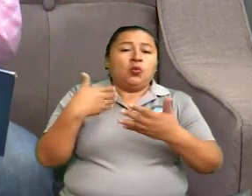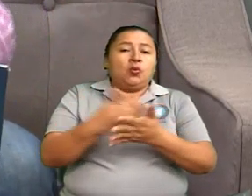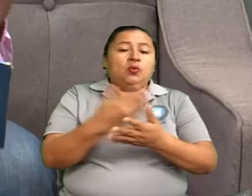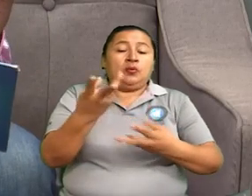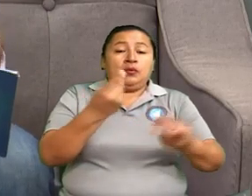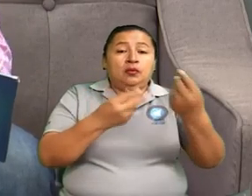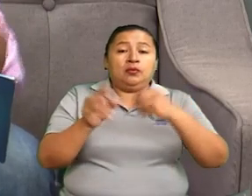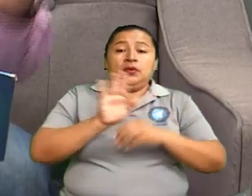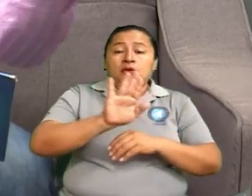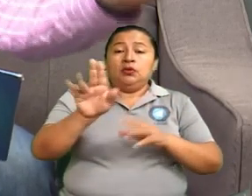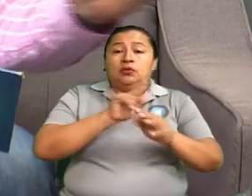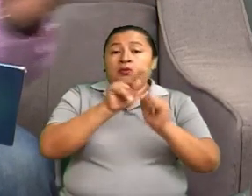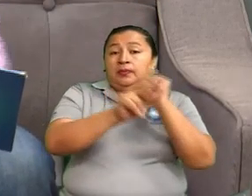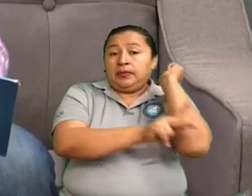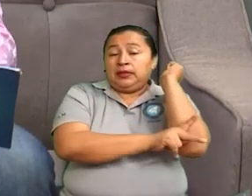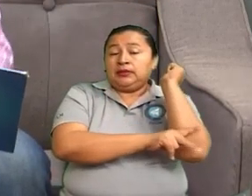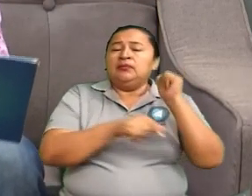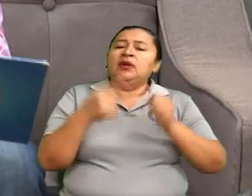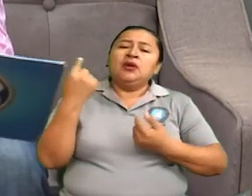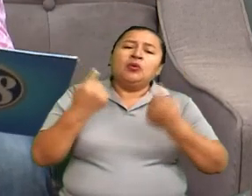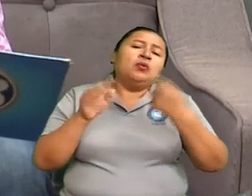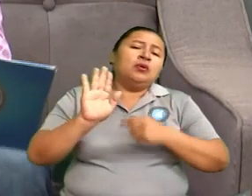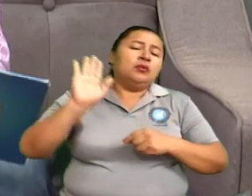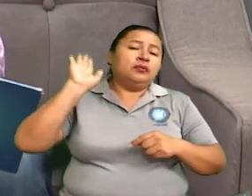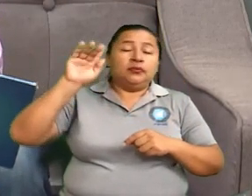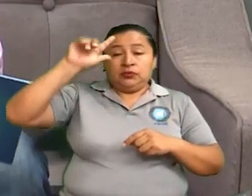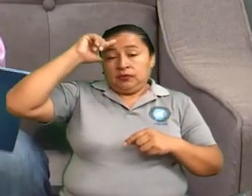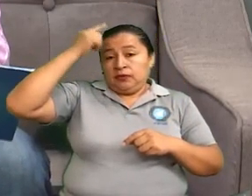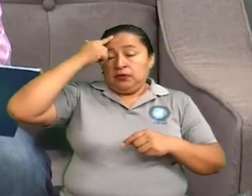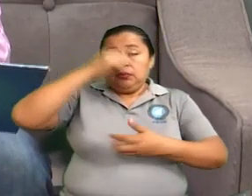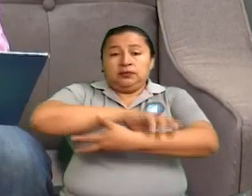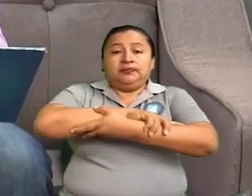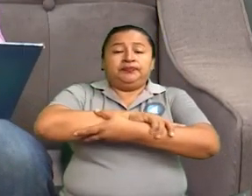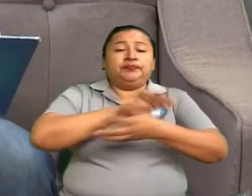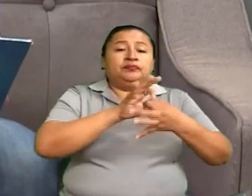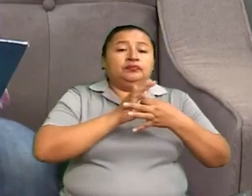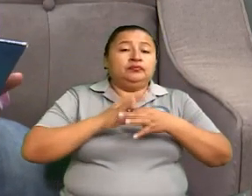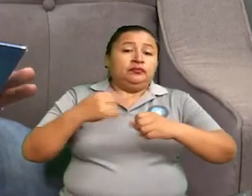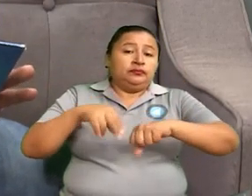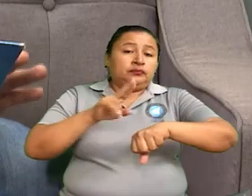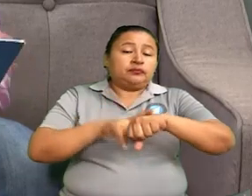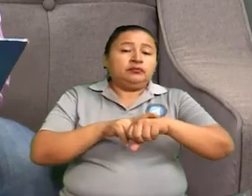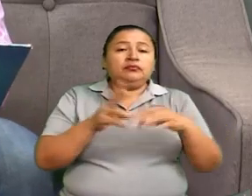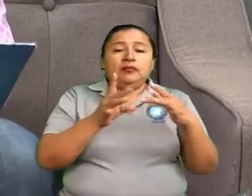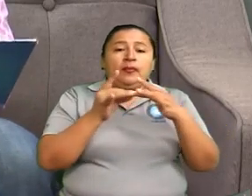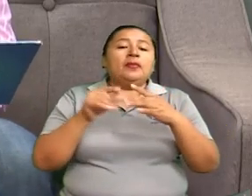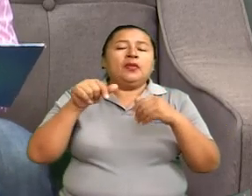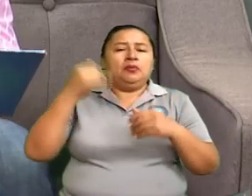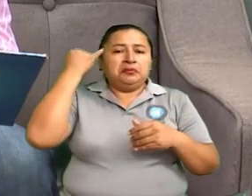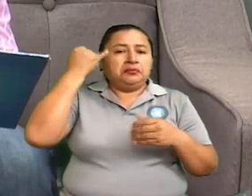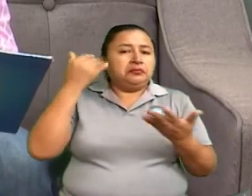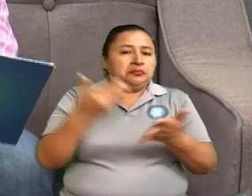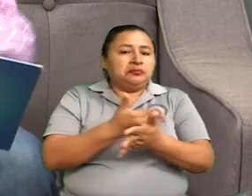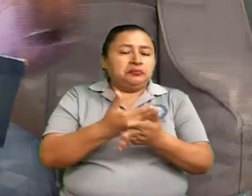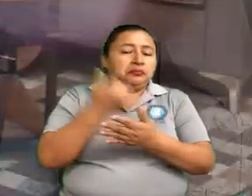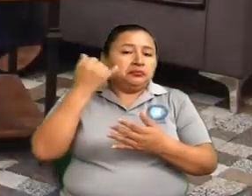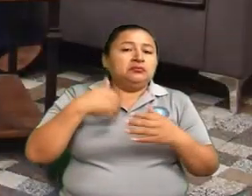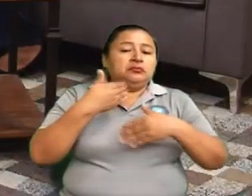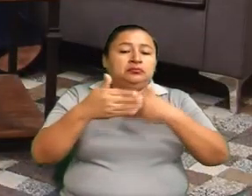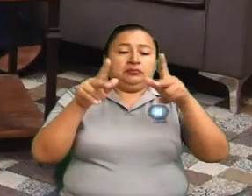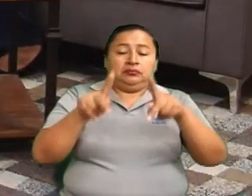en sus naciones. Y en ese sentido, ¿cuál es el compromiso del gobierno de reconciliación y unidad nacional precisamente con el emprendimiento, la creatividad en